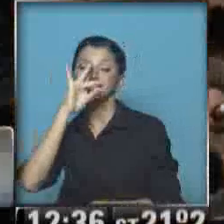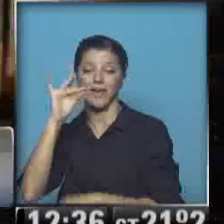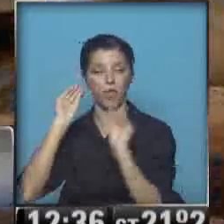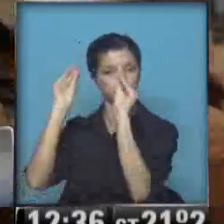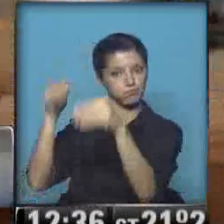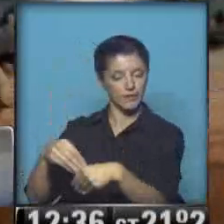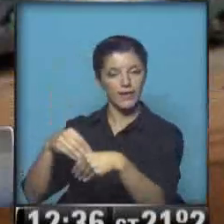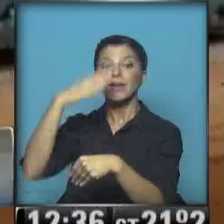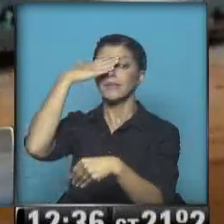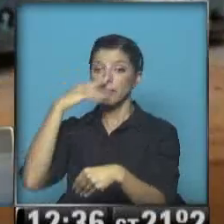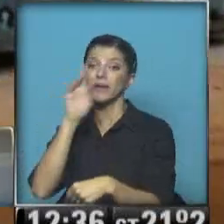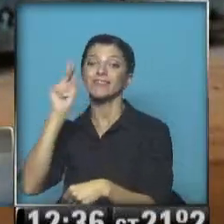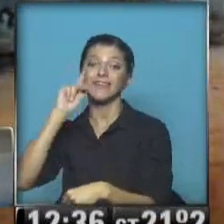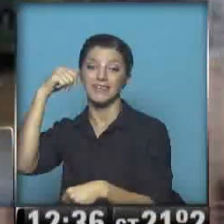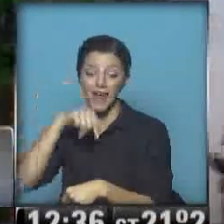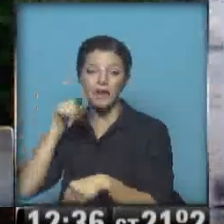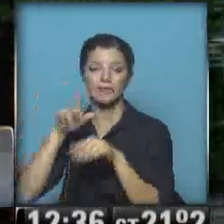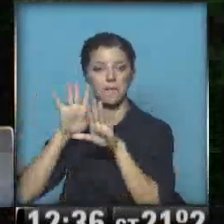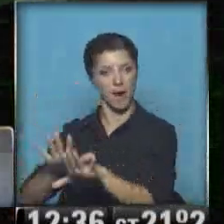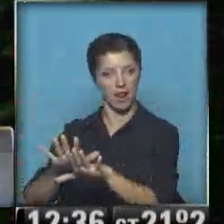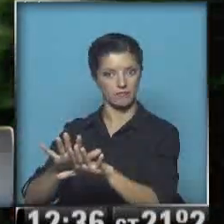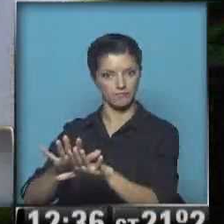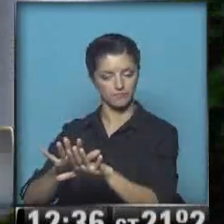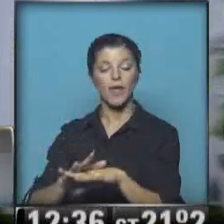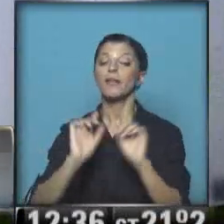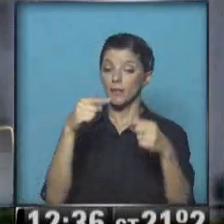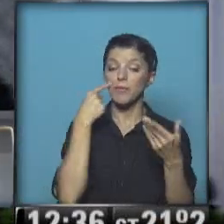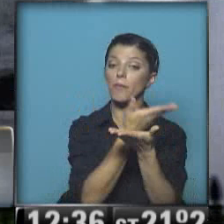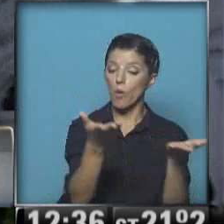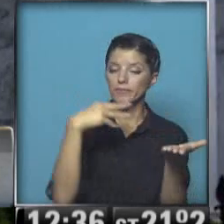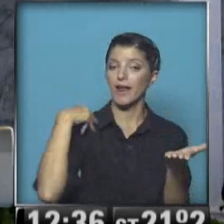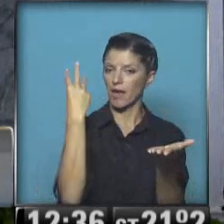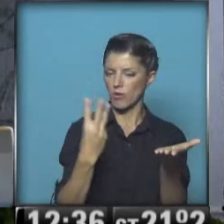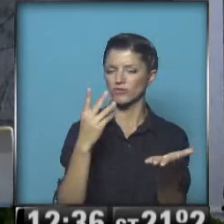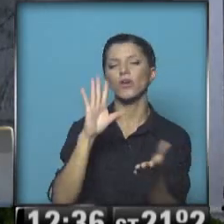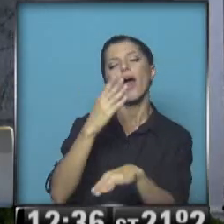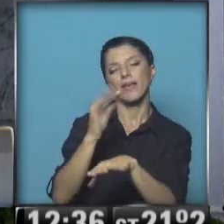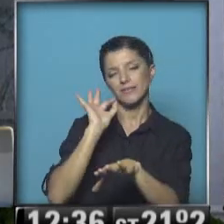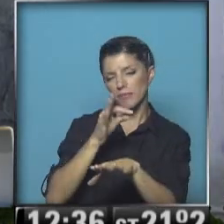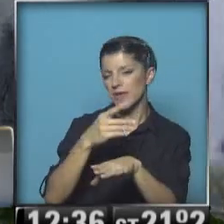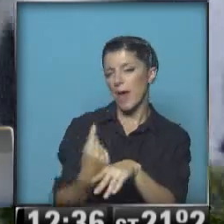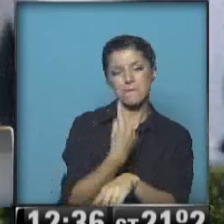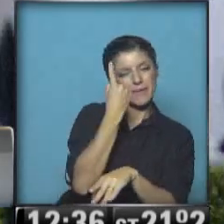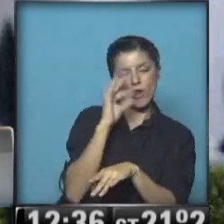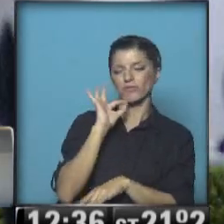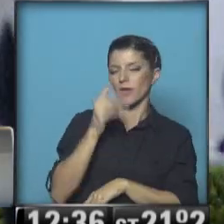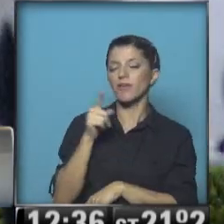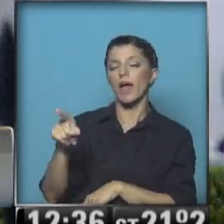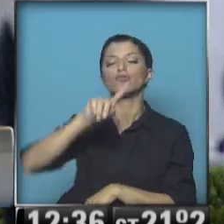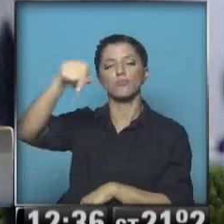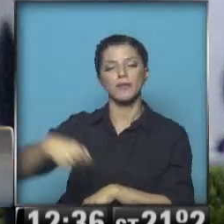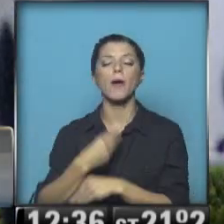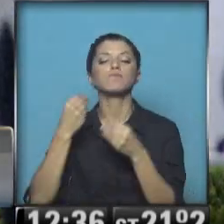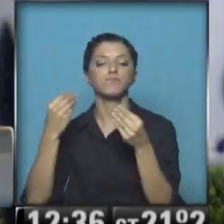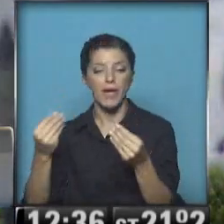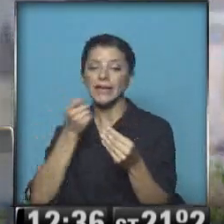influencia de ir reg y demuestra también que Washington supo muy tempranamente Cuáles serían los costos y